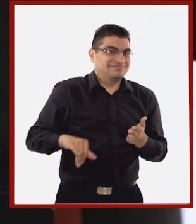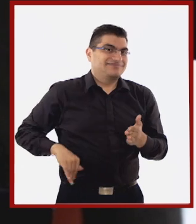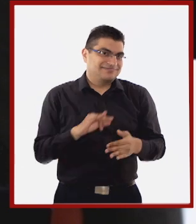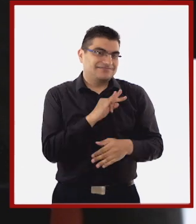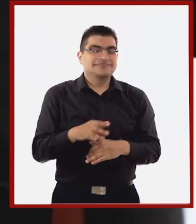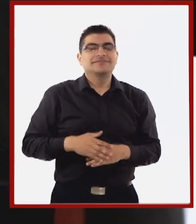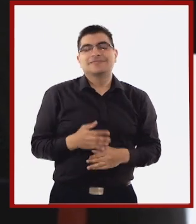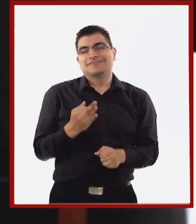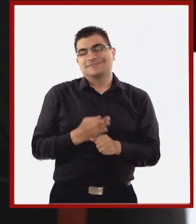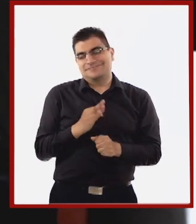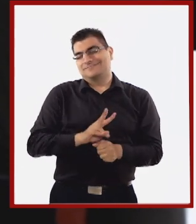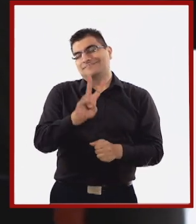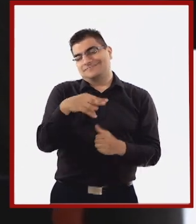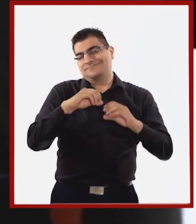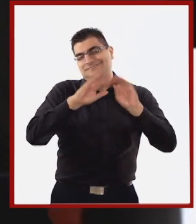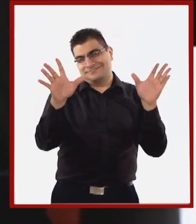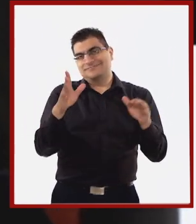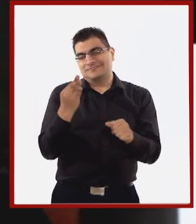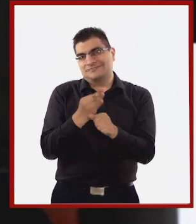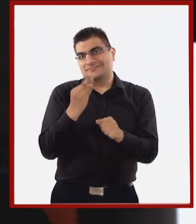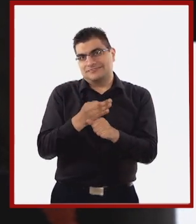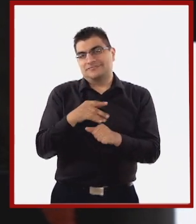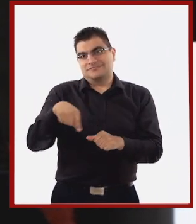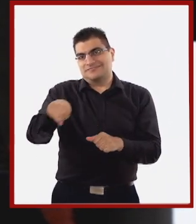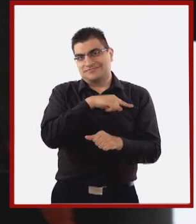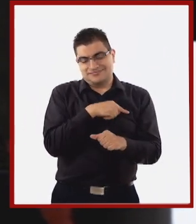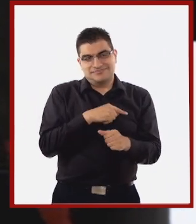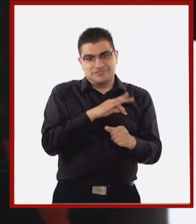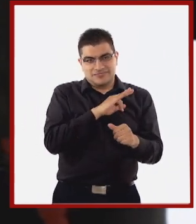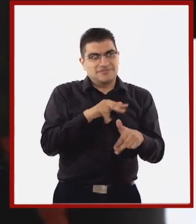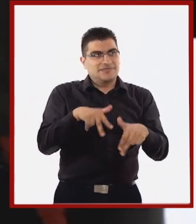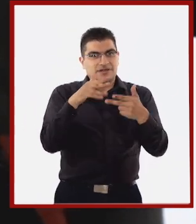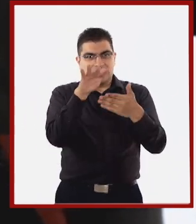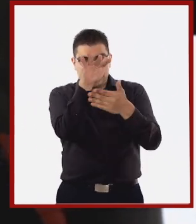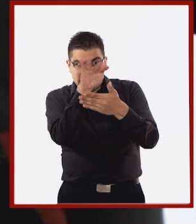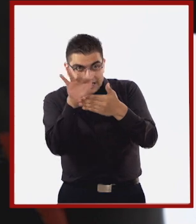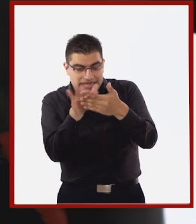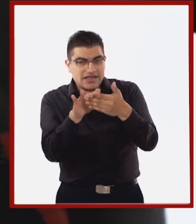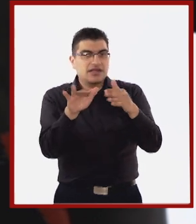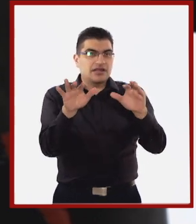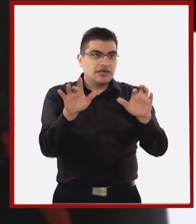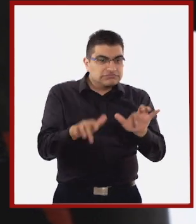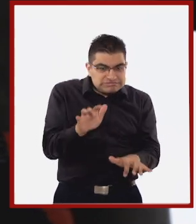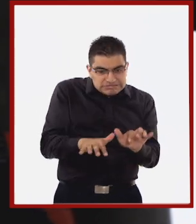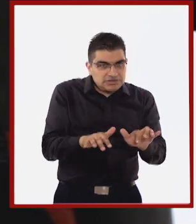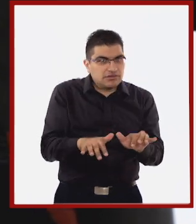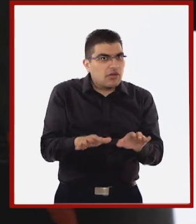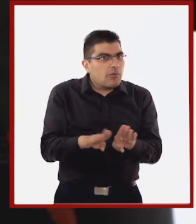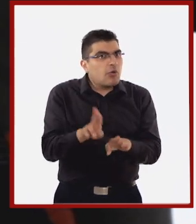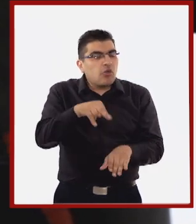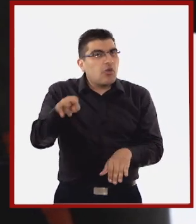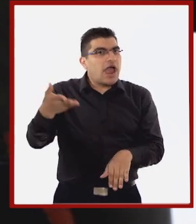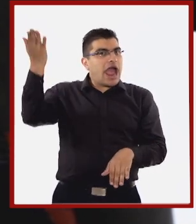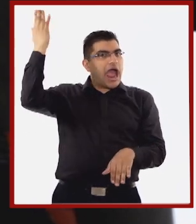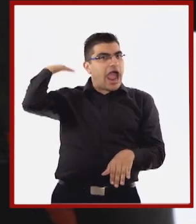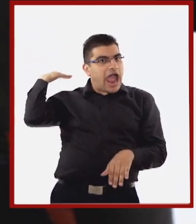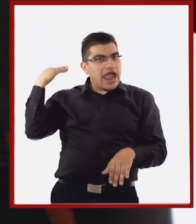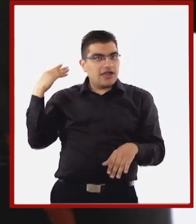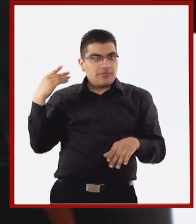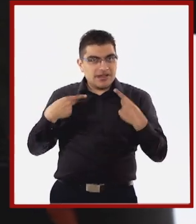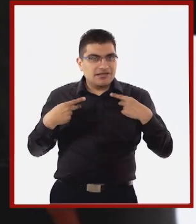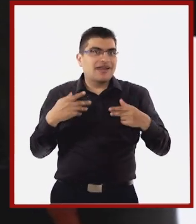más que nunca, en ningún momento de la historia, estamos leyendo y escribiendo como nunca ninguna generación lo